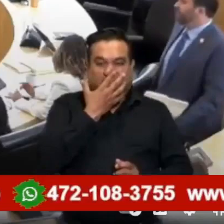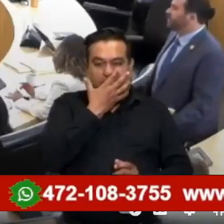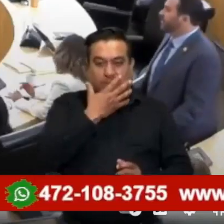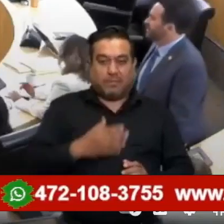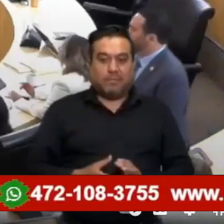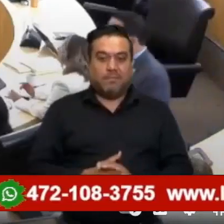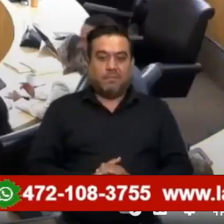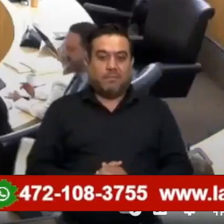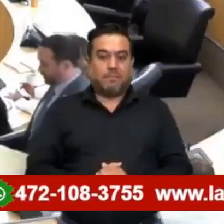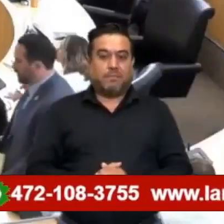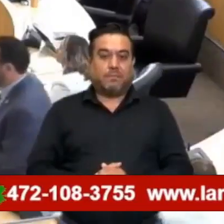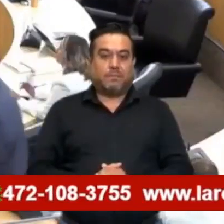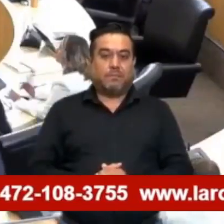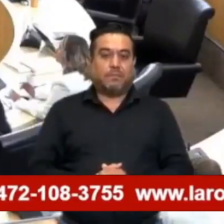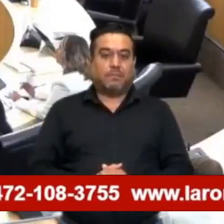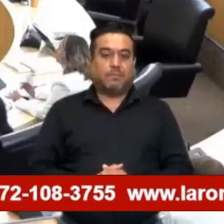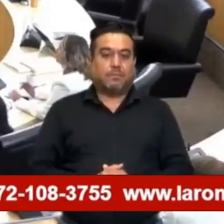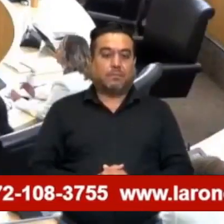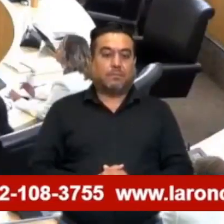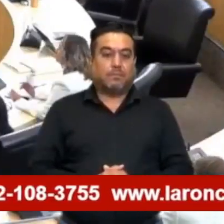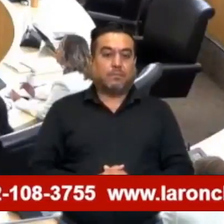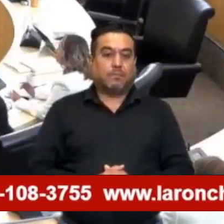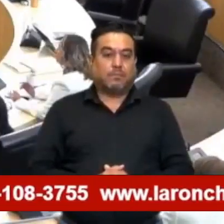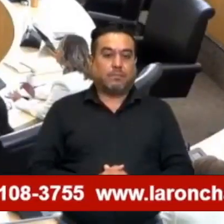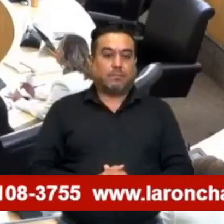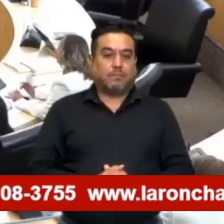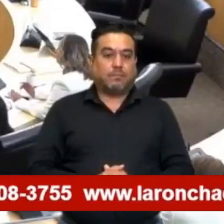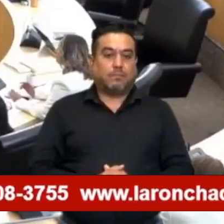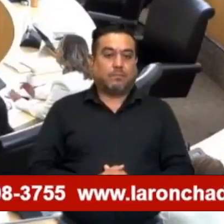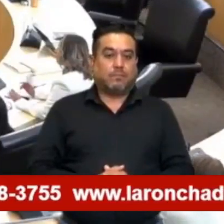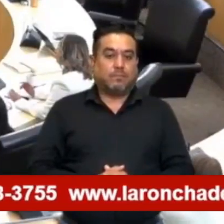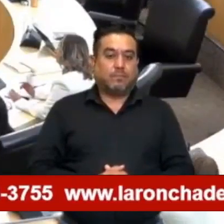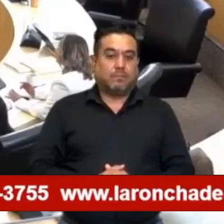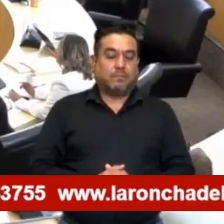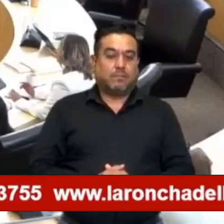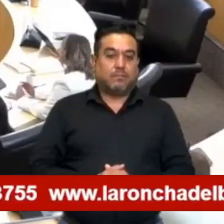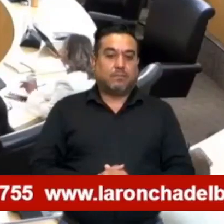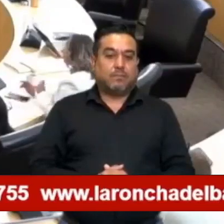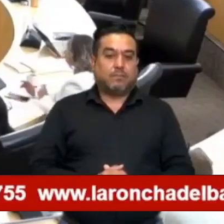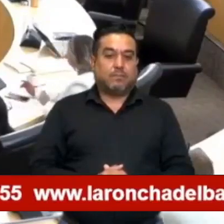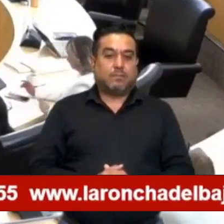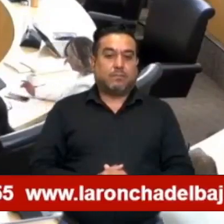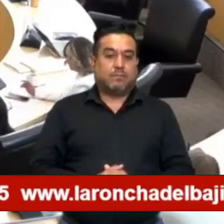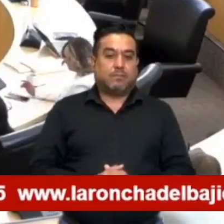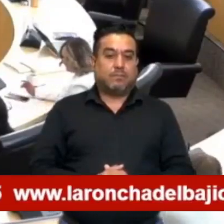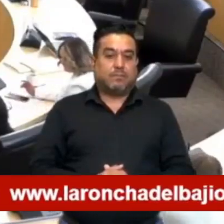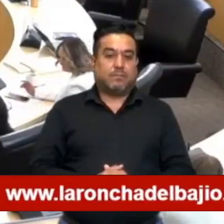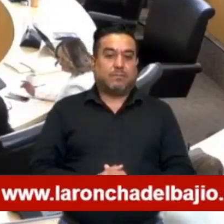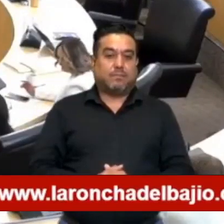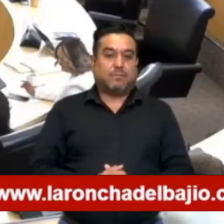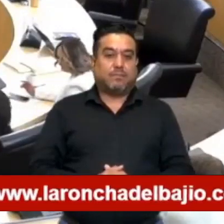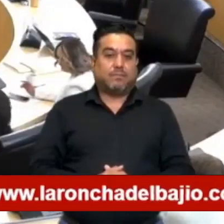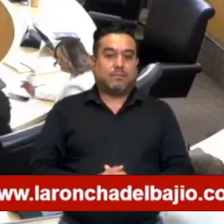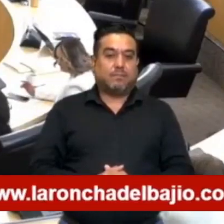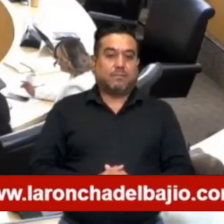hidráulico. El legislador presentó una iniciativa de reforma al Código Territorial para el Estado y los municipios de Guanajuato, a fin